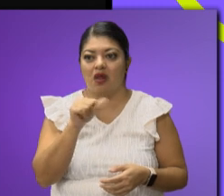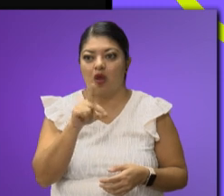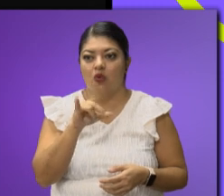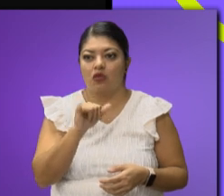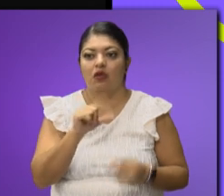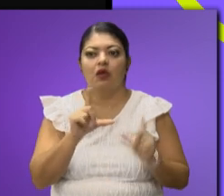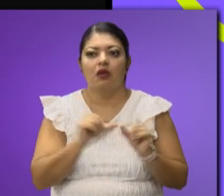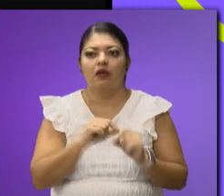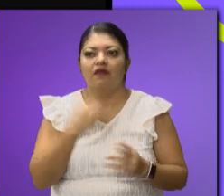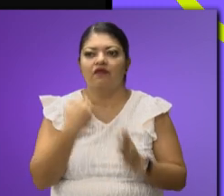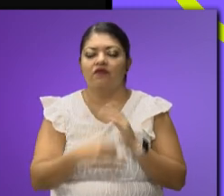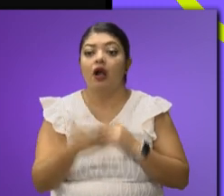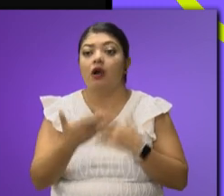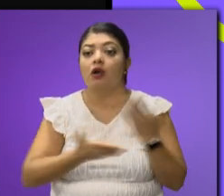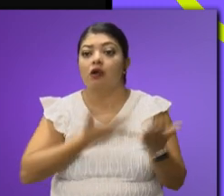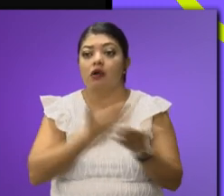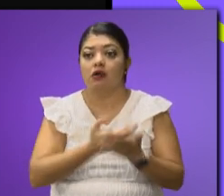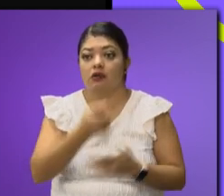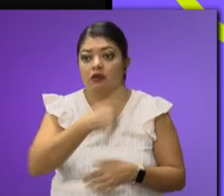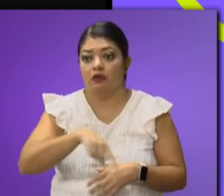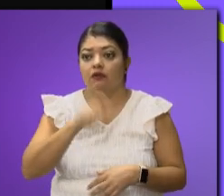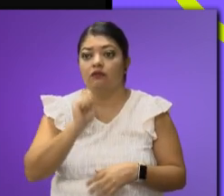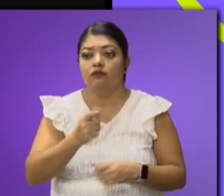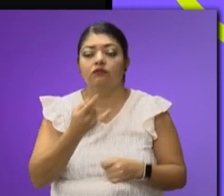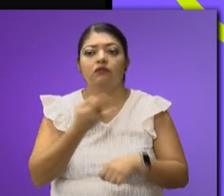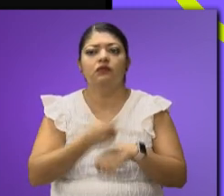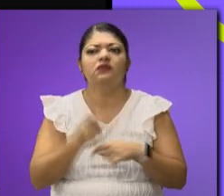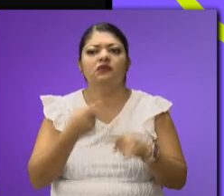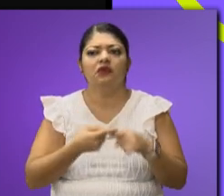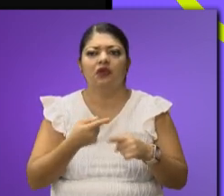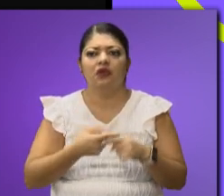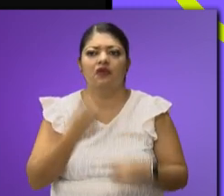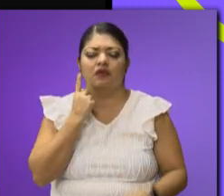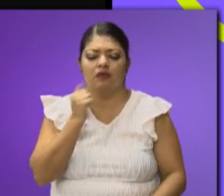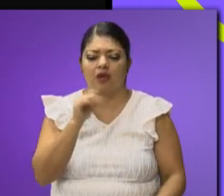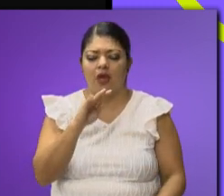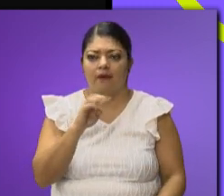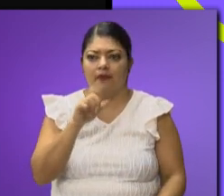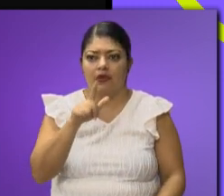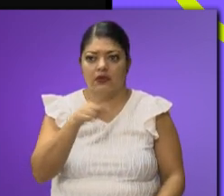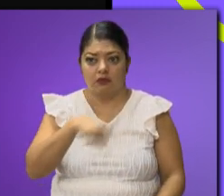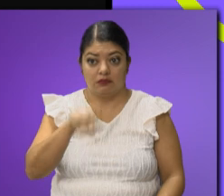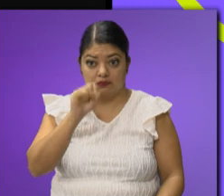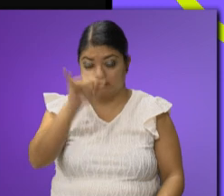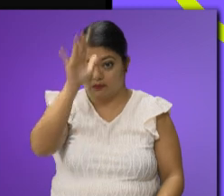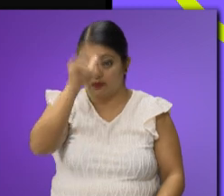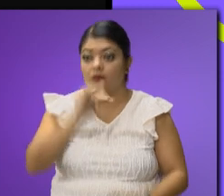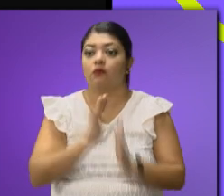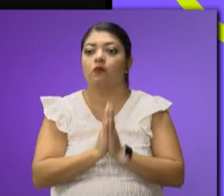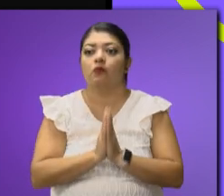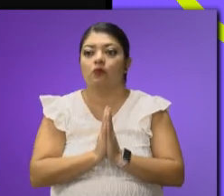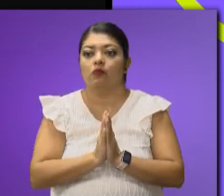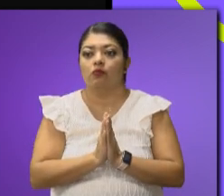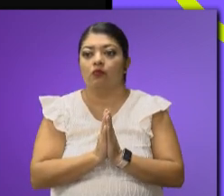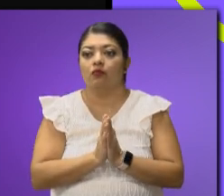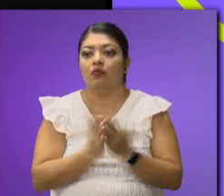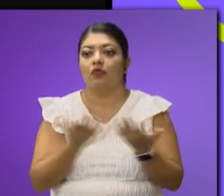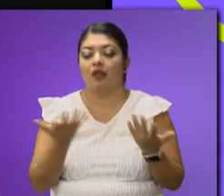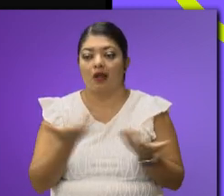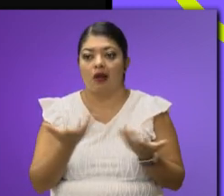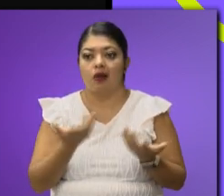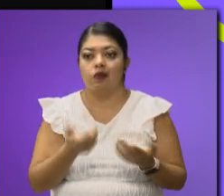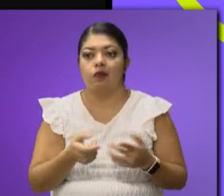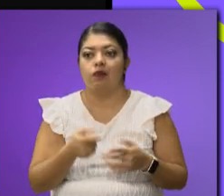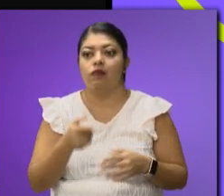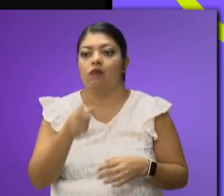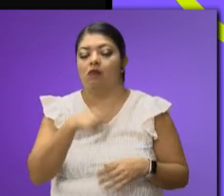a consideración la inasistencia del diputado Abel Hernández, quien esté por la afirmativa de justificar su inasistencia. Lo pudiéramos